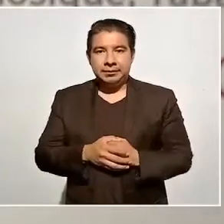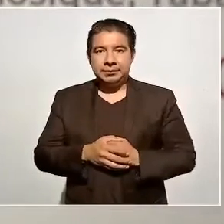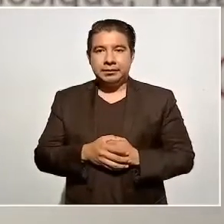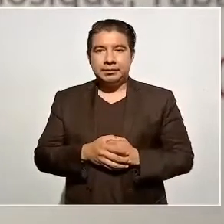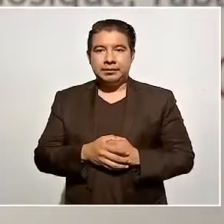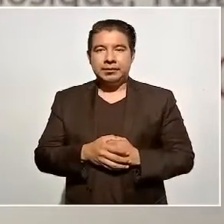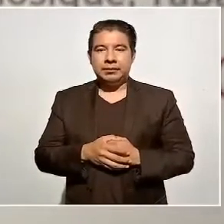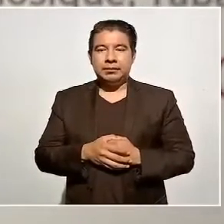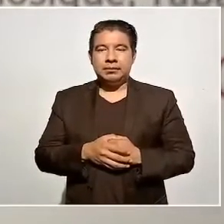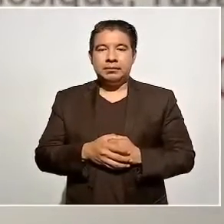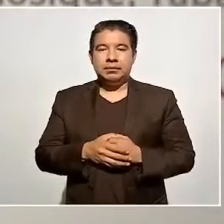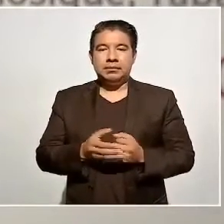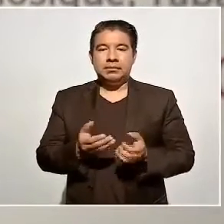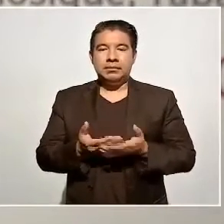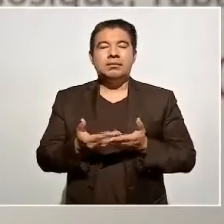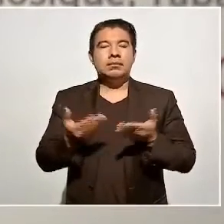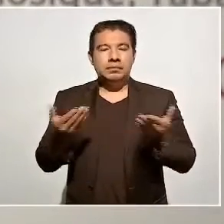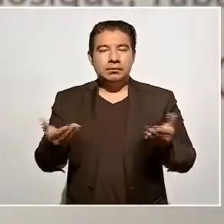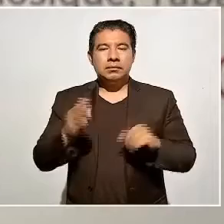ha